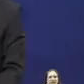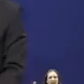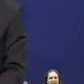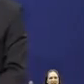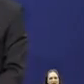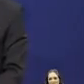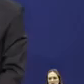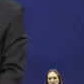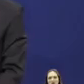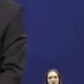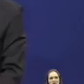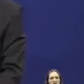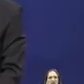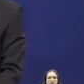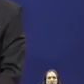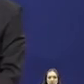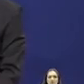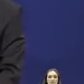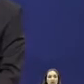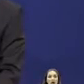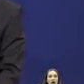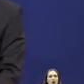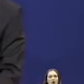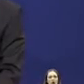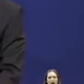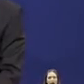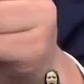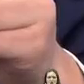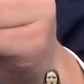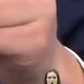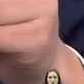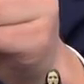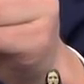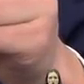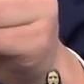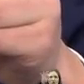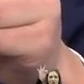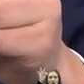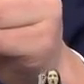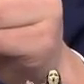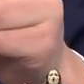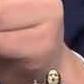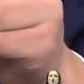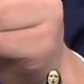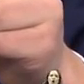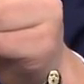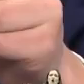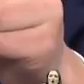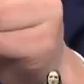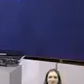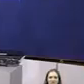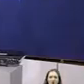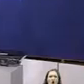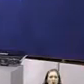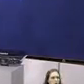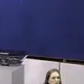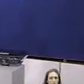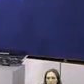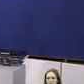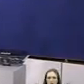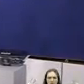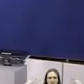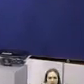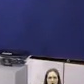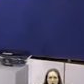Polémica en la Liga de Campeones. Por un error en el sorteo fue necesario repetirlo. Les contaremos cómo quedaron las llaves en minutos en nuestra